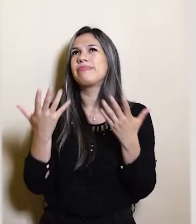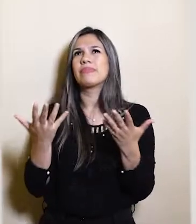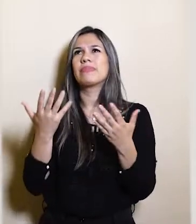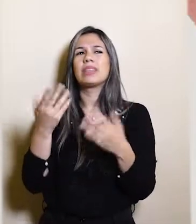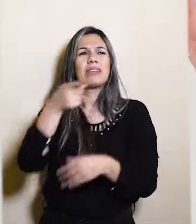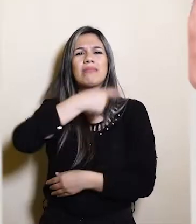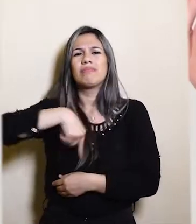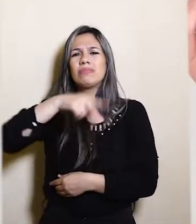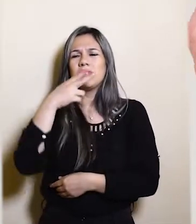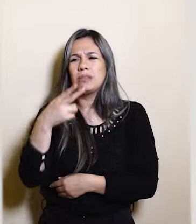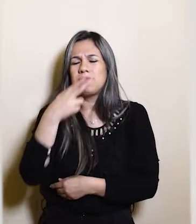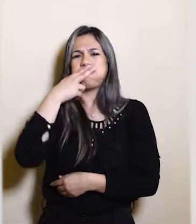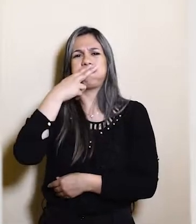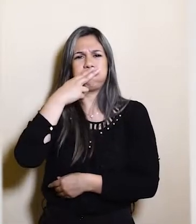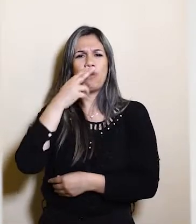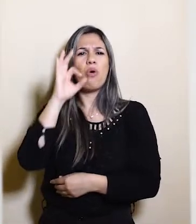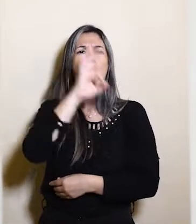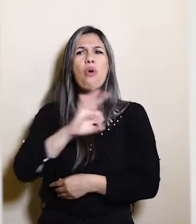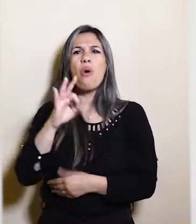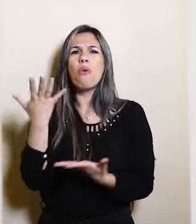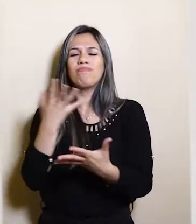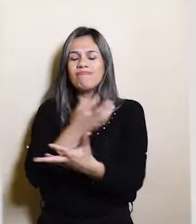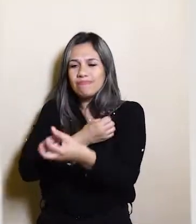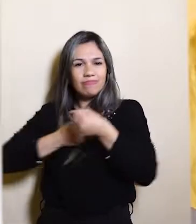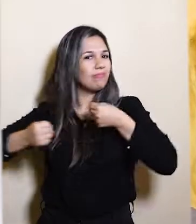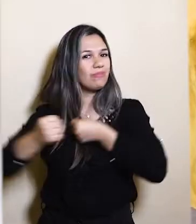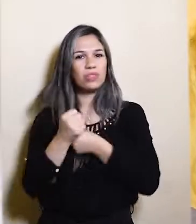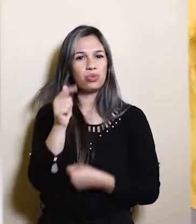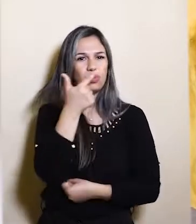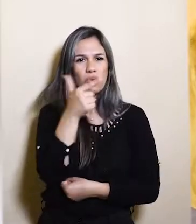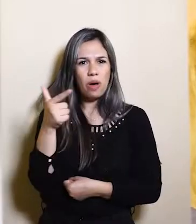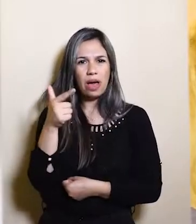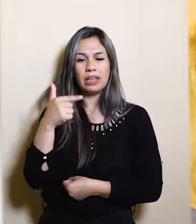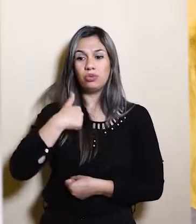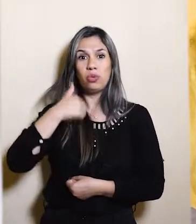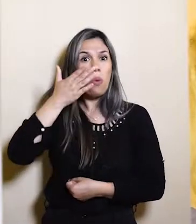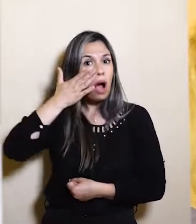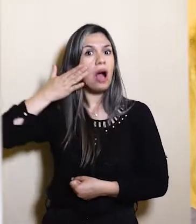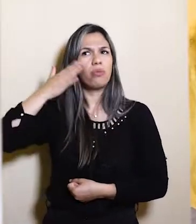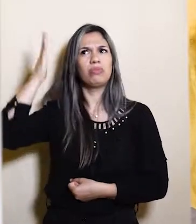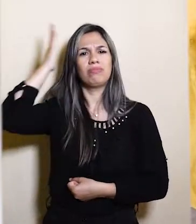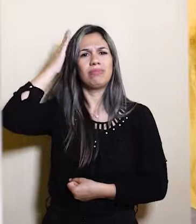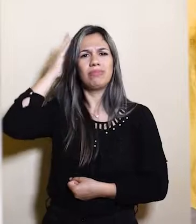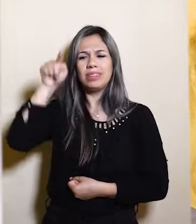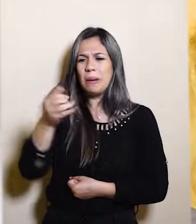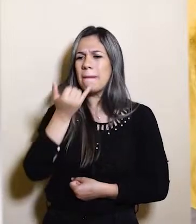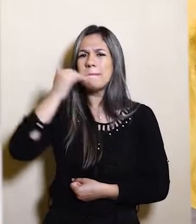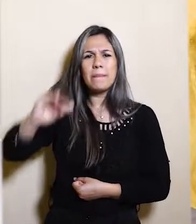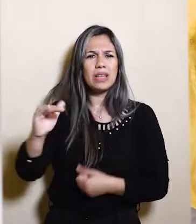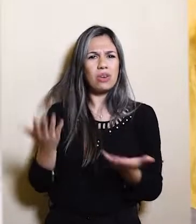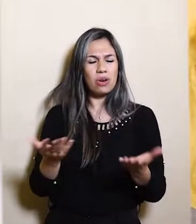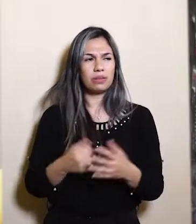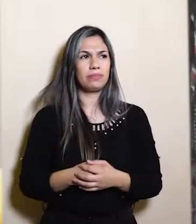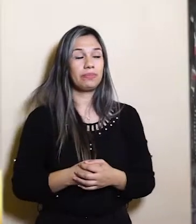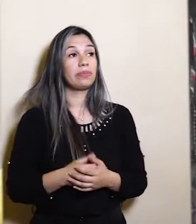la indiferencia de la gente o la poca empatía del adulto en esta sociedad para con esas niñas y adolescentes. Con esa niña